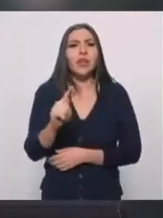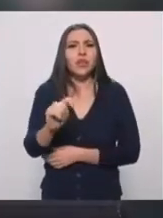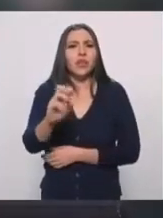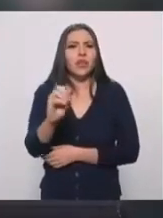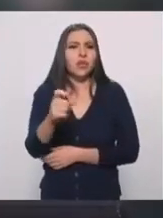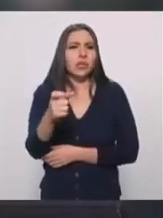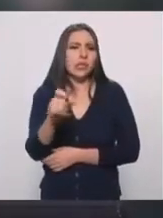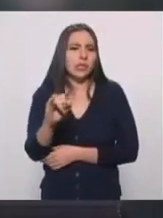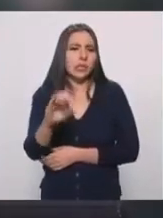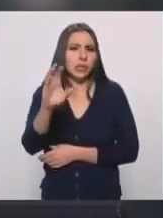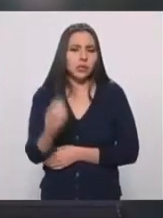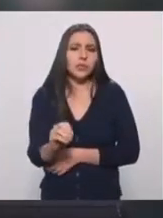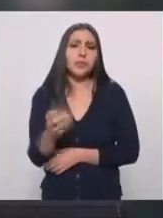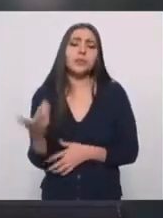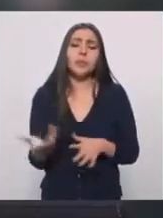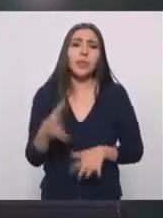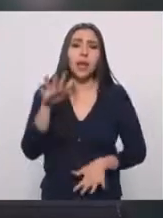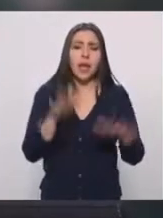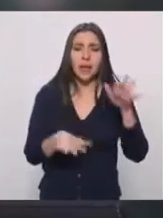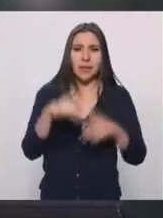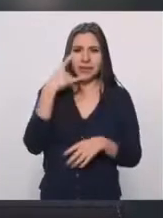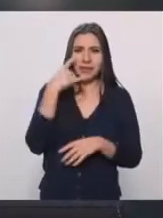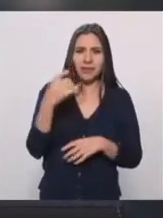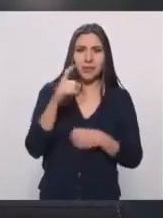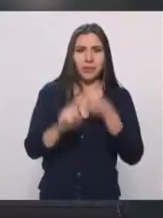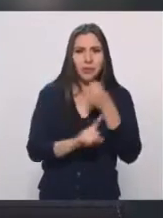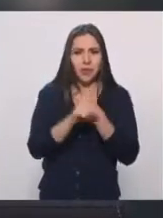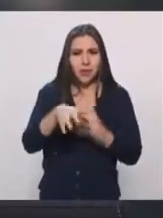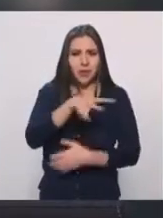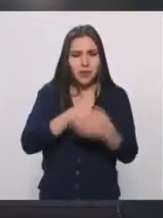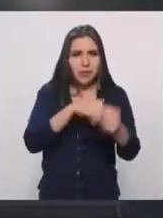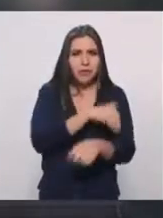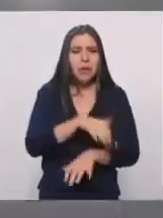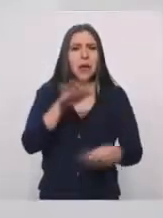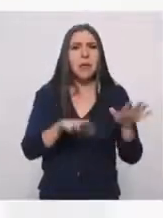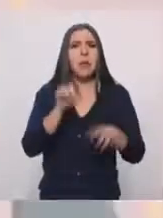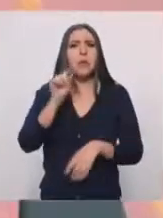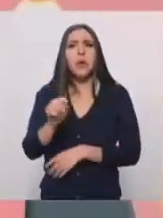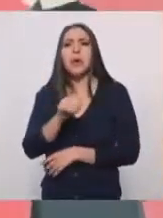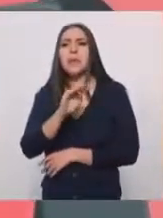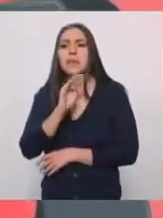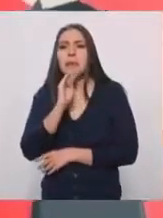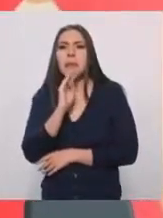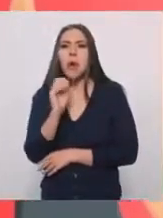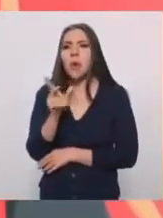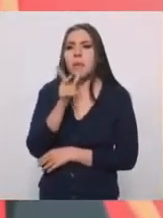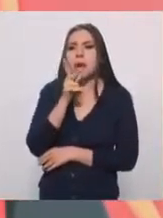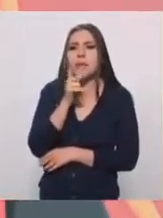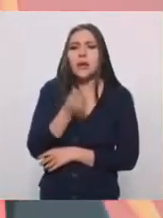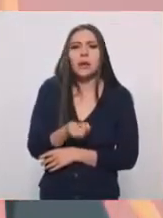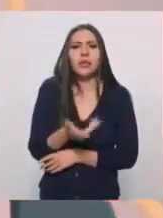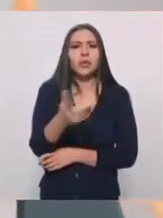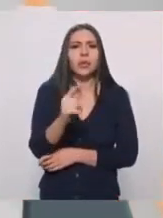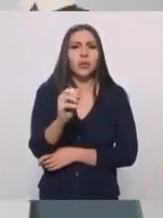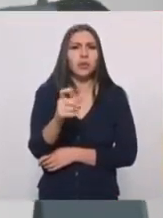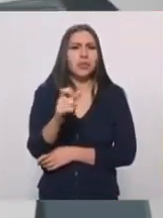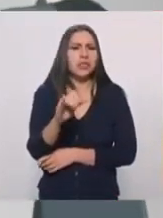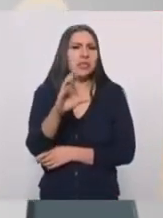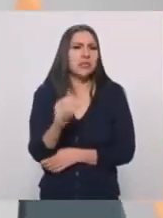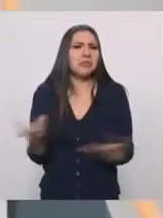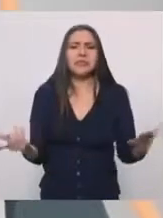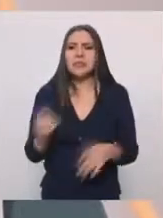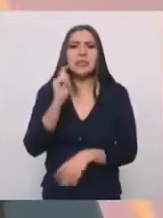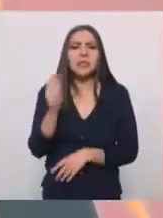veces hablamos de padres o de madres tóxicas o tóxicos. ¿Qué son? ¿Cómo podemos construir mejores relaciones